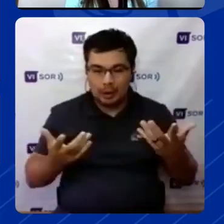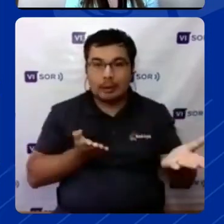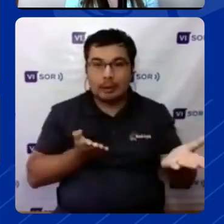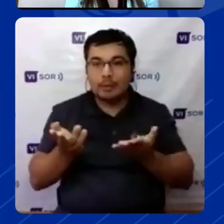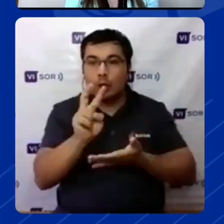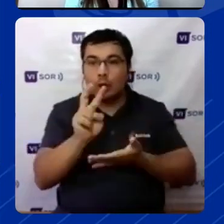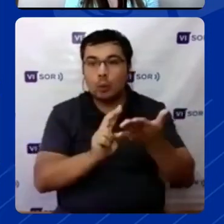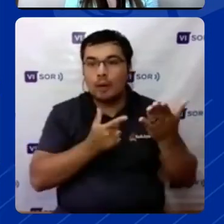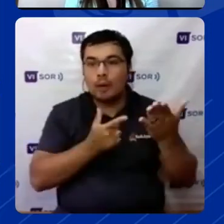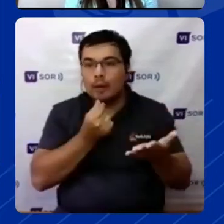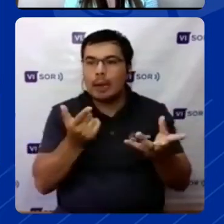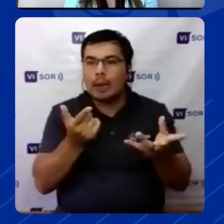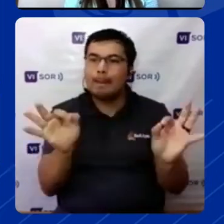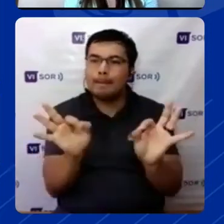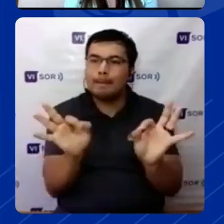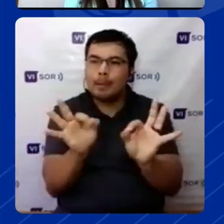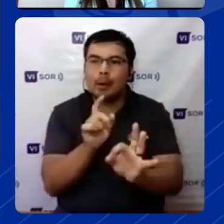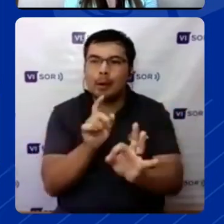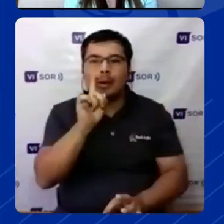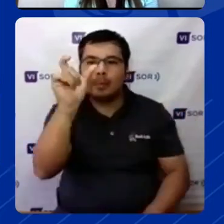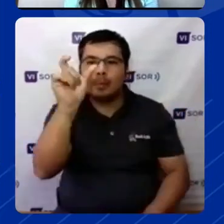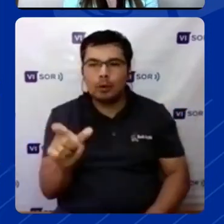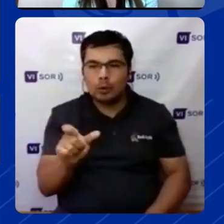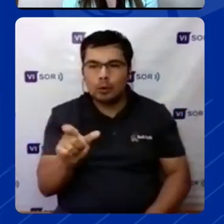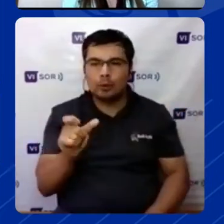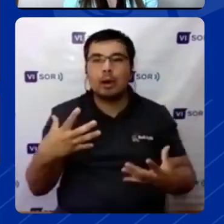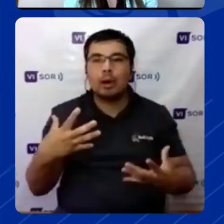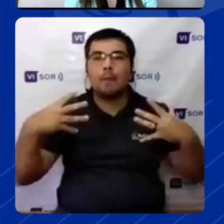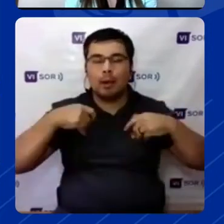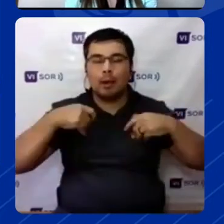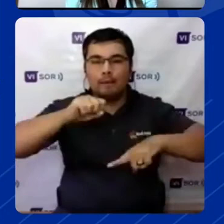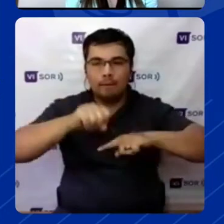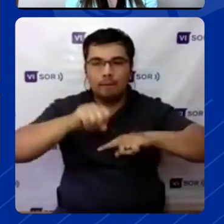explicarles quiénes son los validadores del servicio.